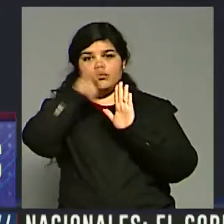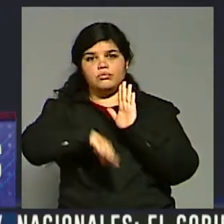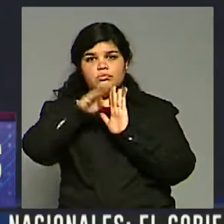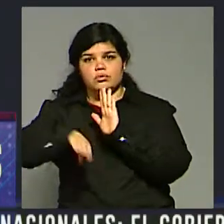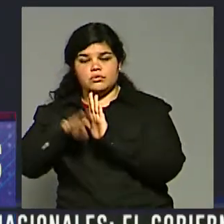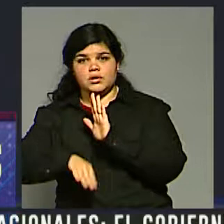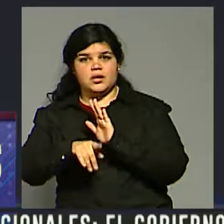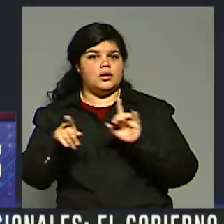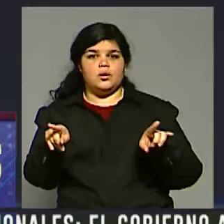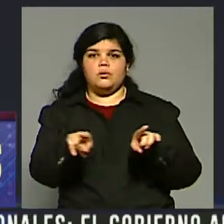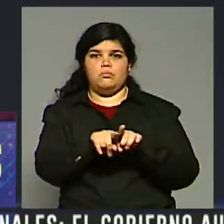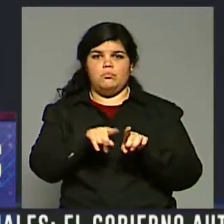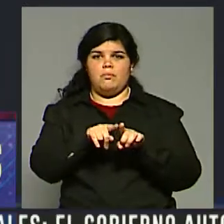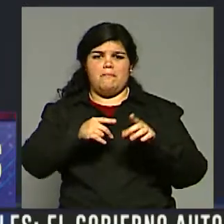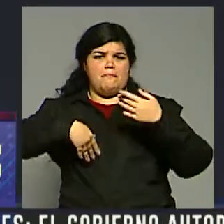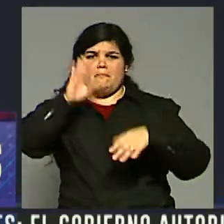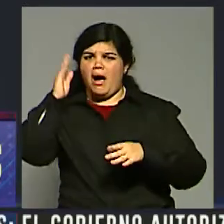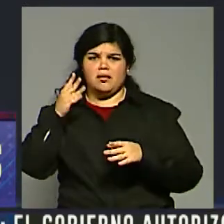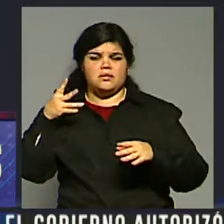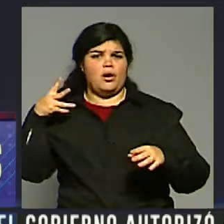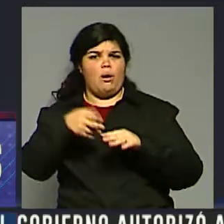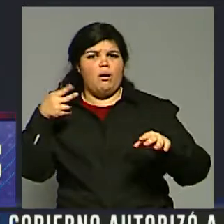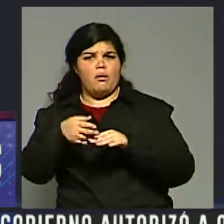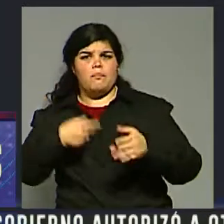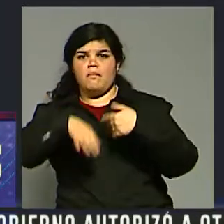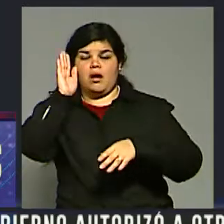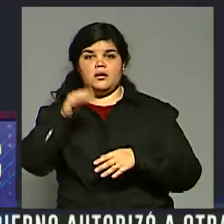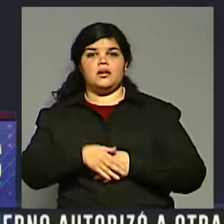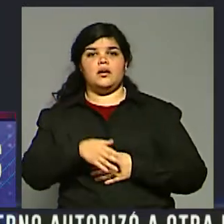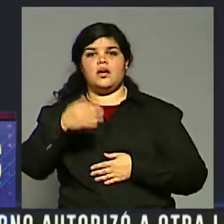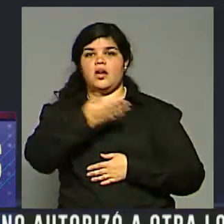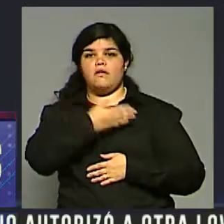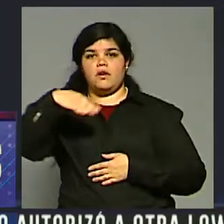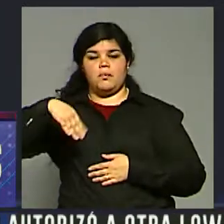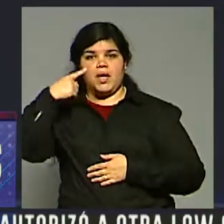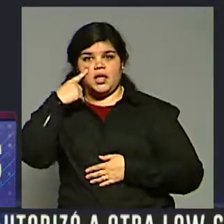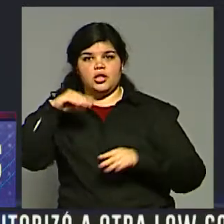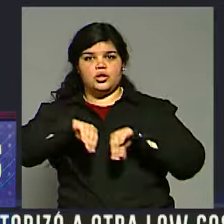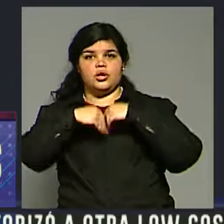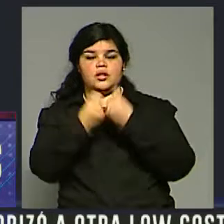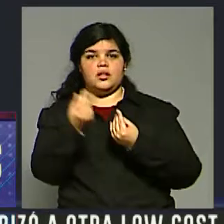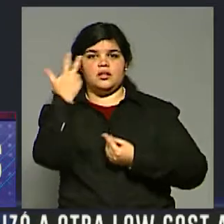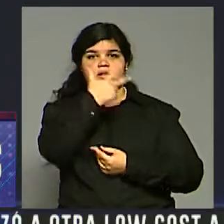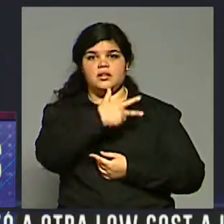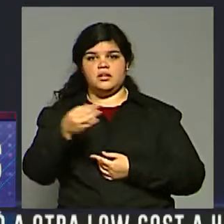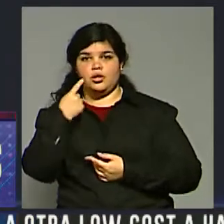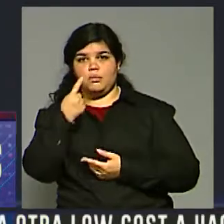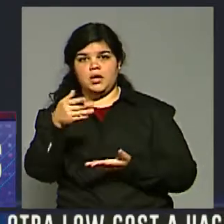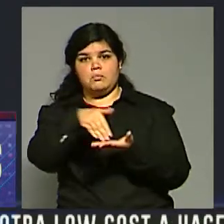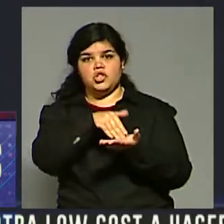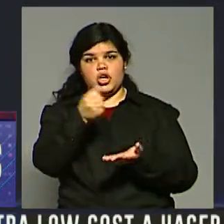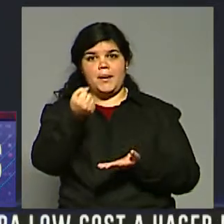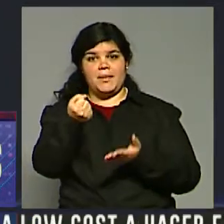que los datos que venían circulando. El ajuste comprometido con el FMI debe llegar a los 300.000 millones de pesos.